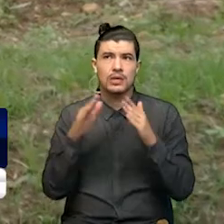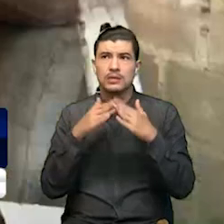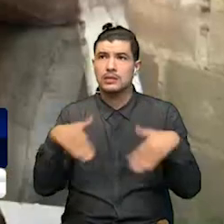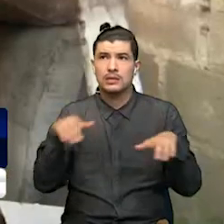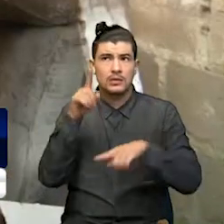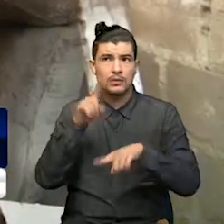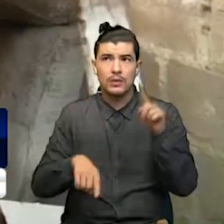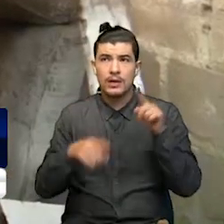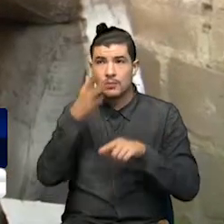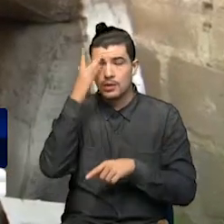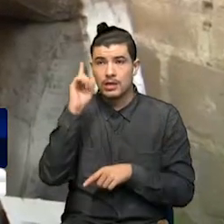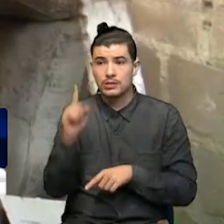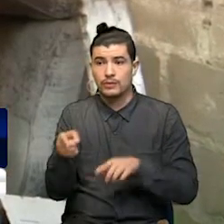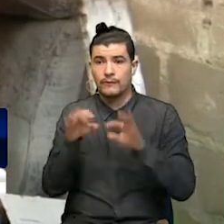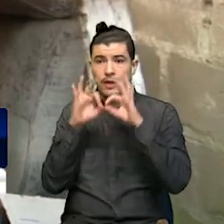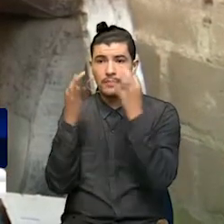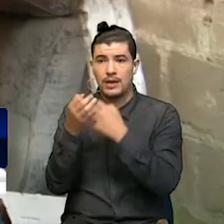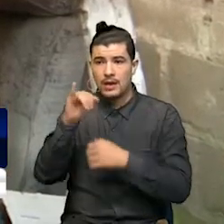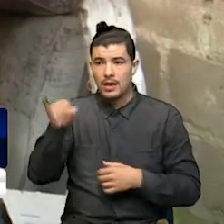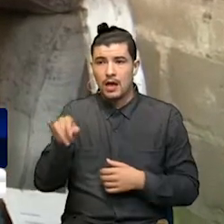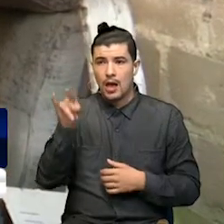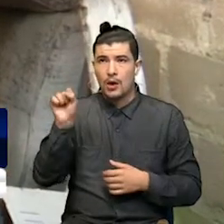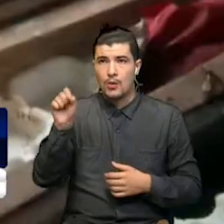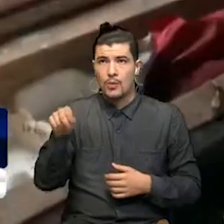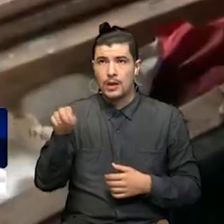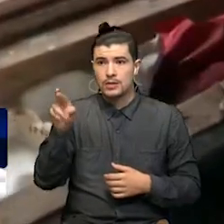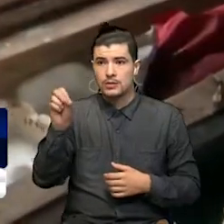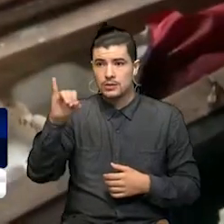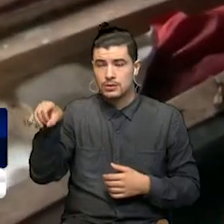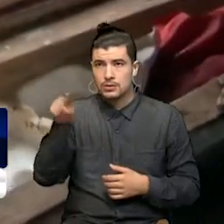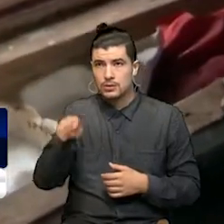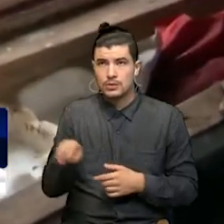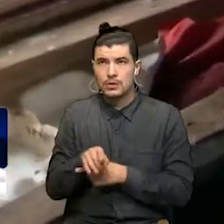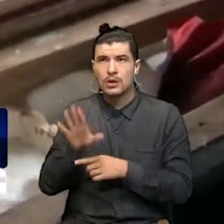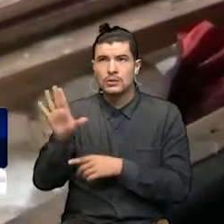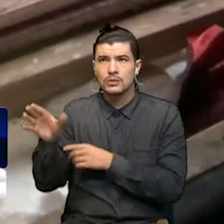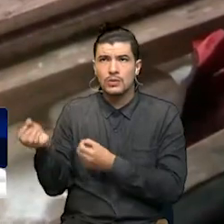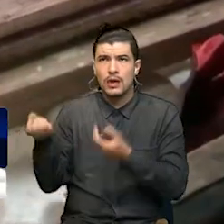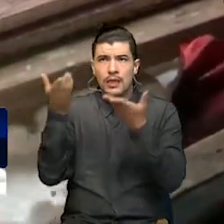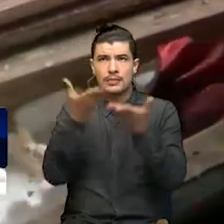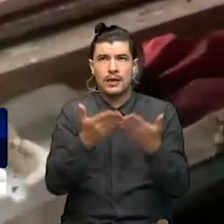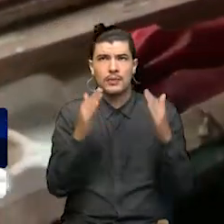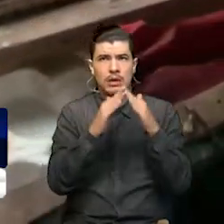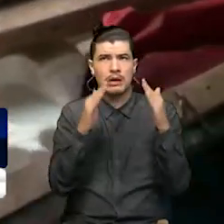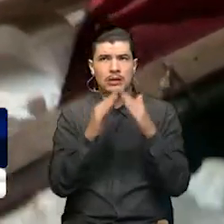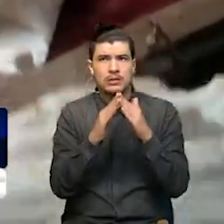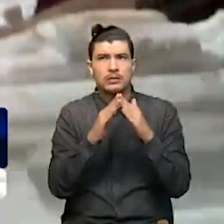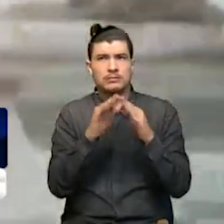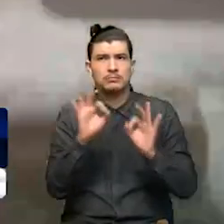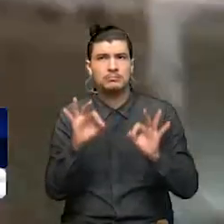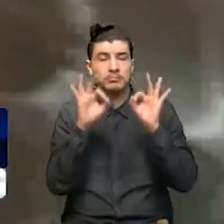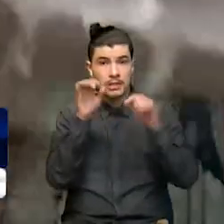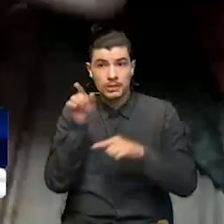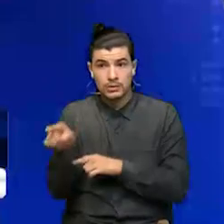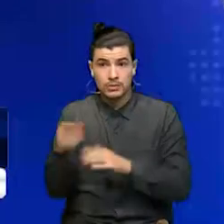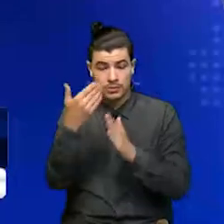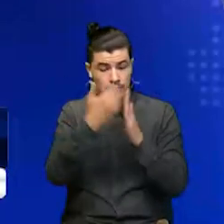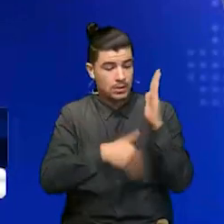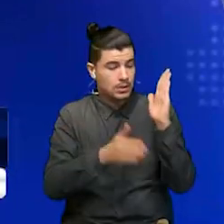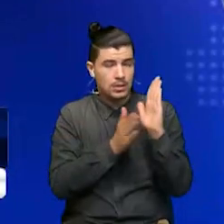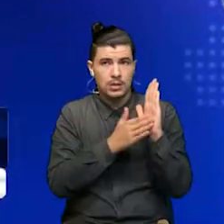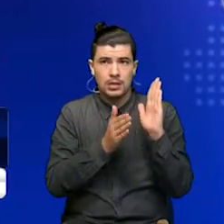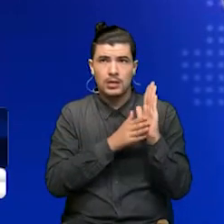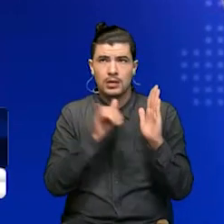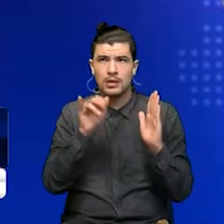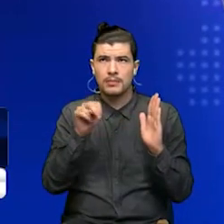habitar, puesto que la familia de Juan Rojas, quien residía en ella, recibió un apartamento de interés social. En ese documento el INVISBU